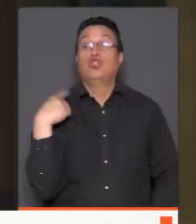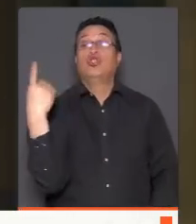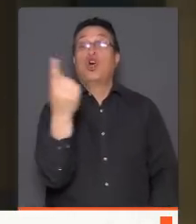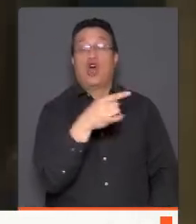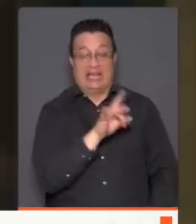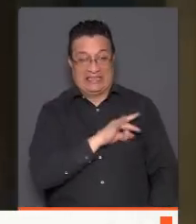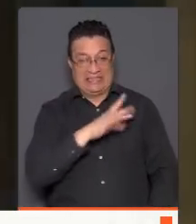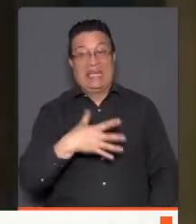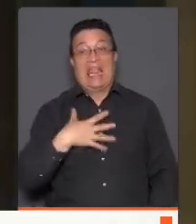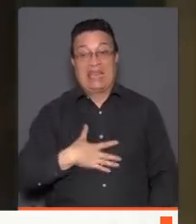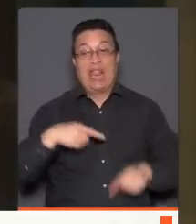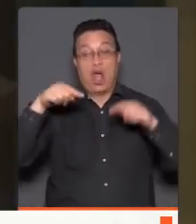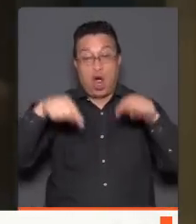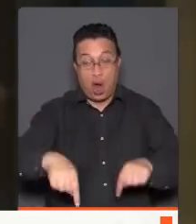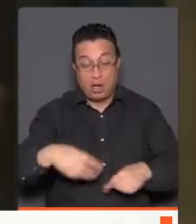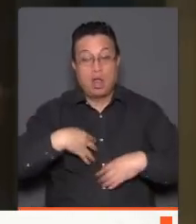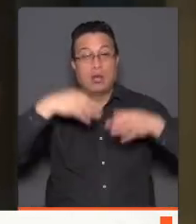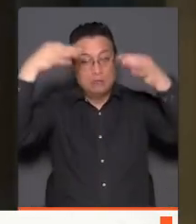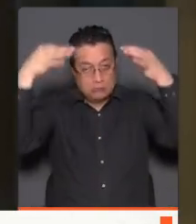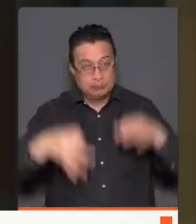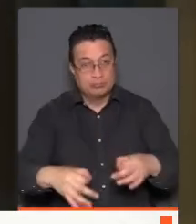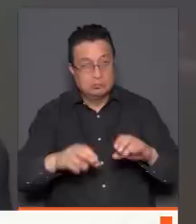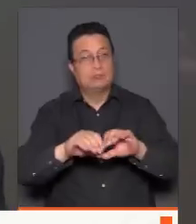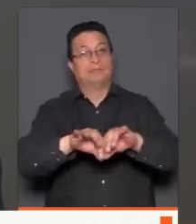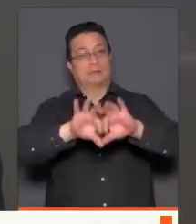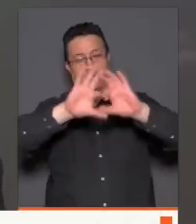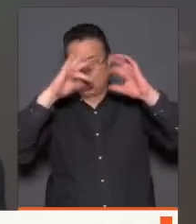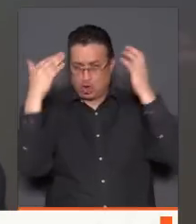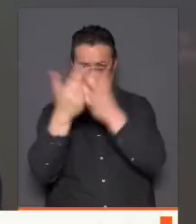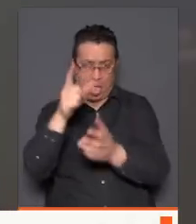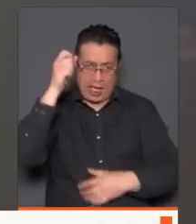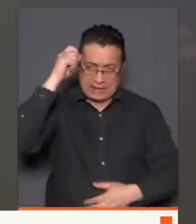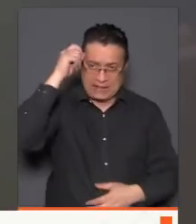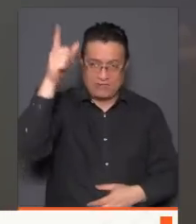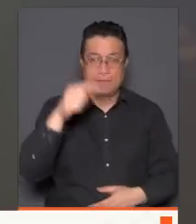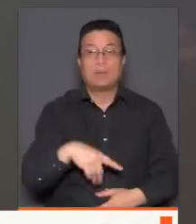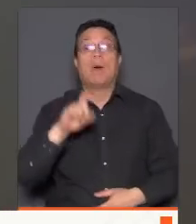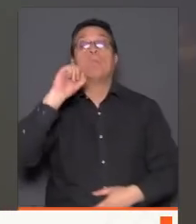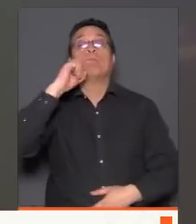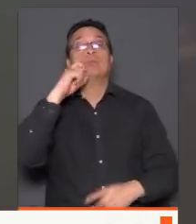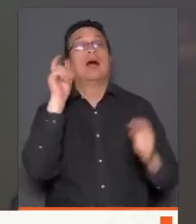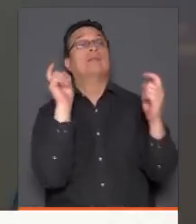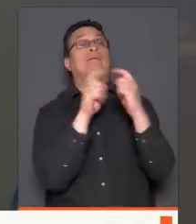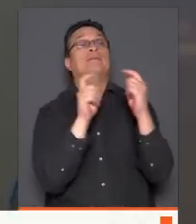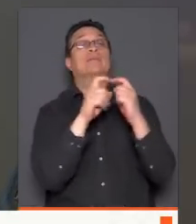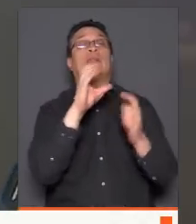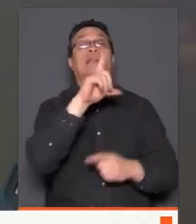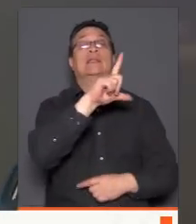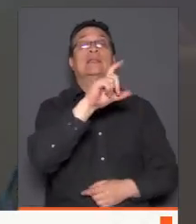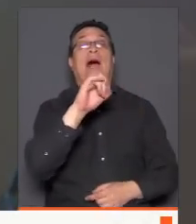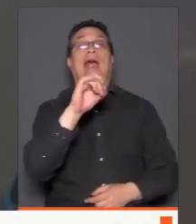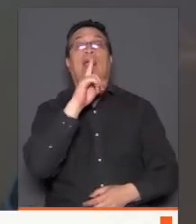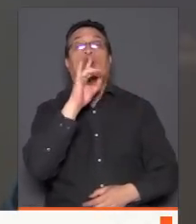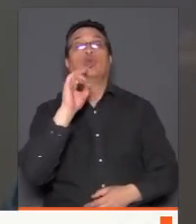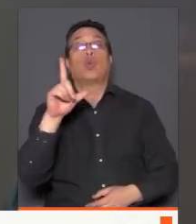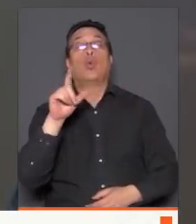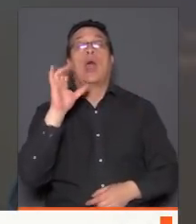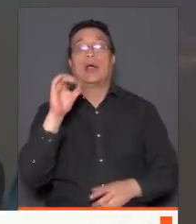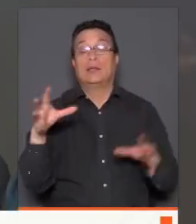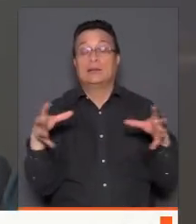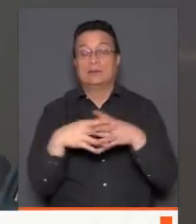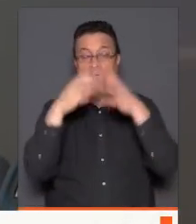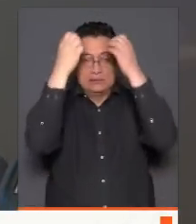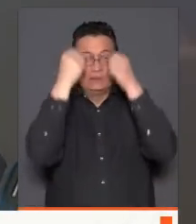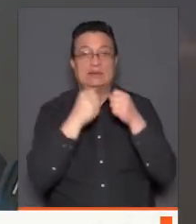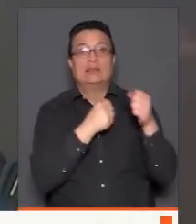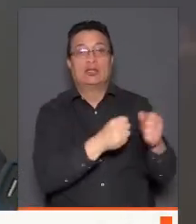es que se destape literalmente la olla completa quien ha tomado contacto con el toque itunes y con las organizaciones terroristas en la